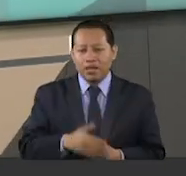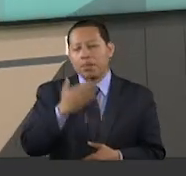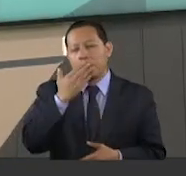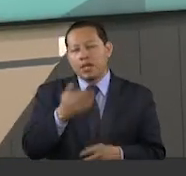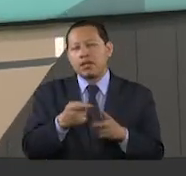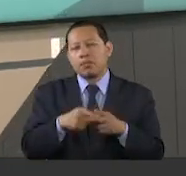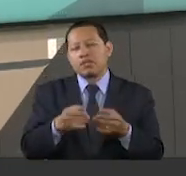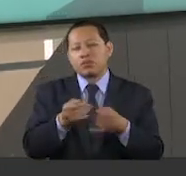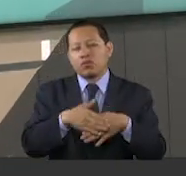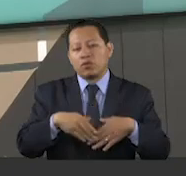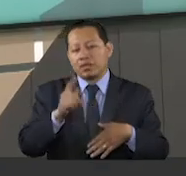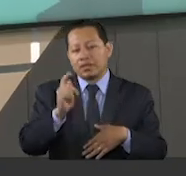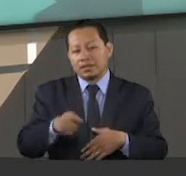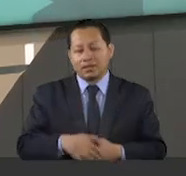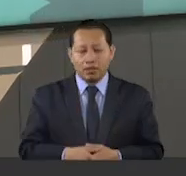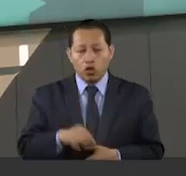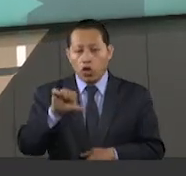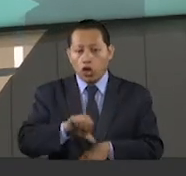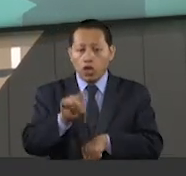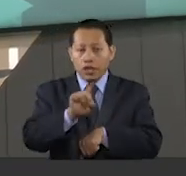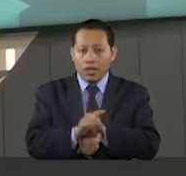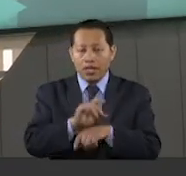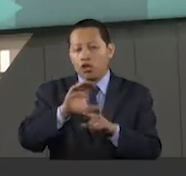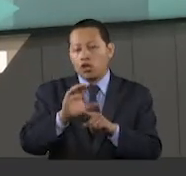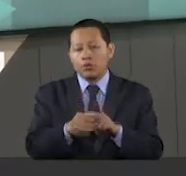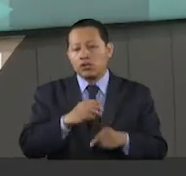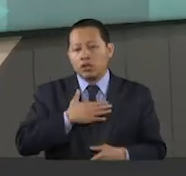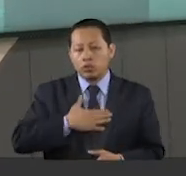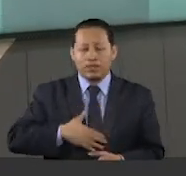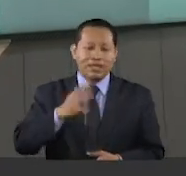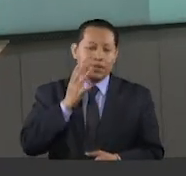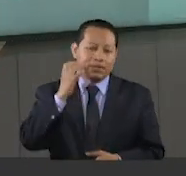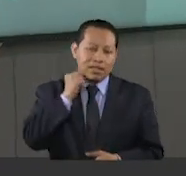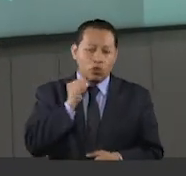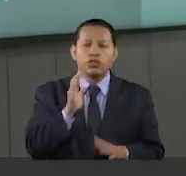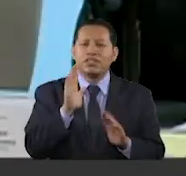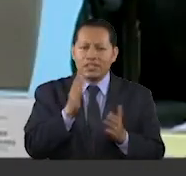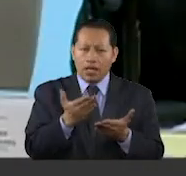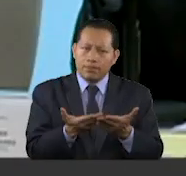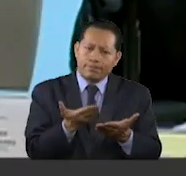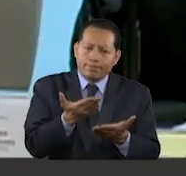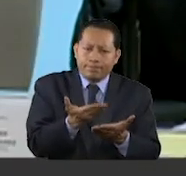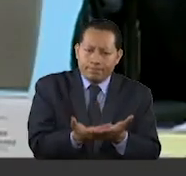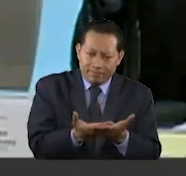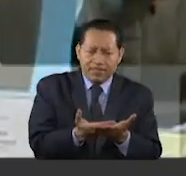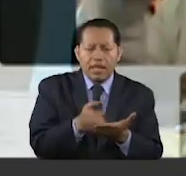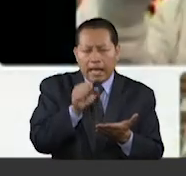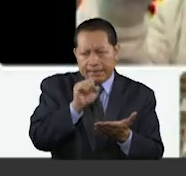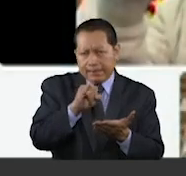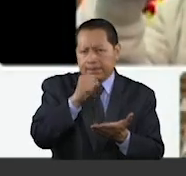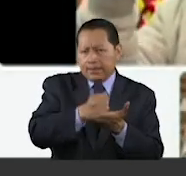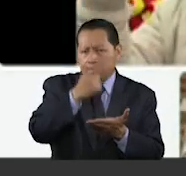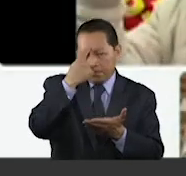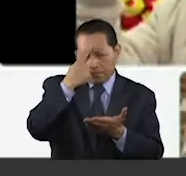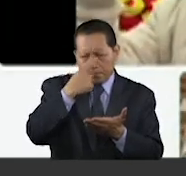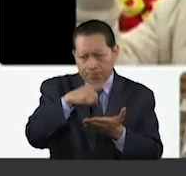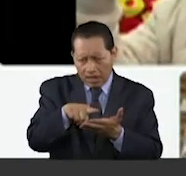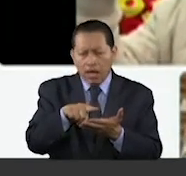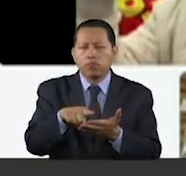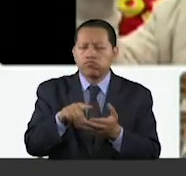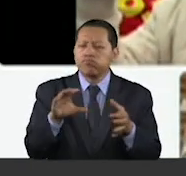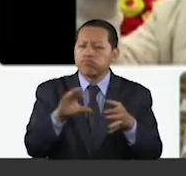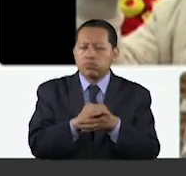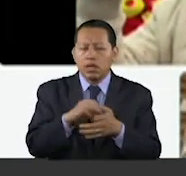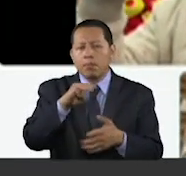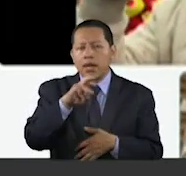con la información mire este día la comisión de Justicia del senado aprobó el dictamen de elegibilidad e idoneidad de María